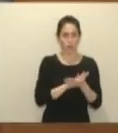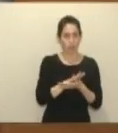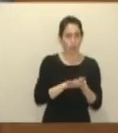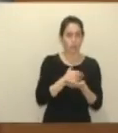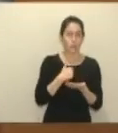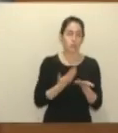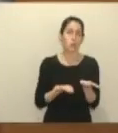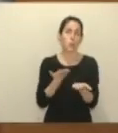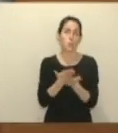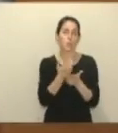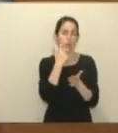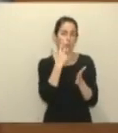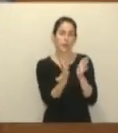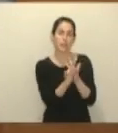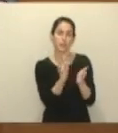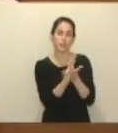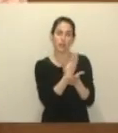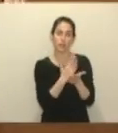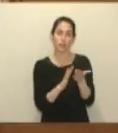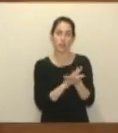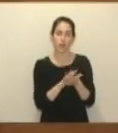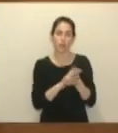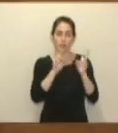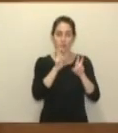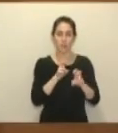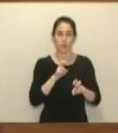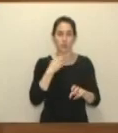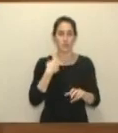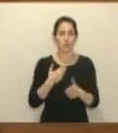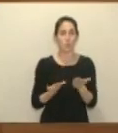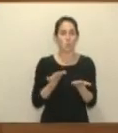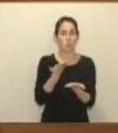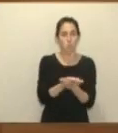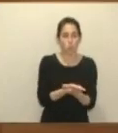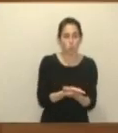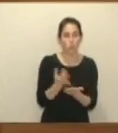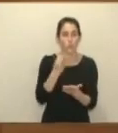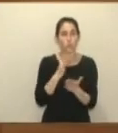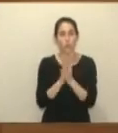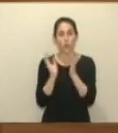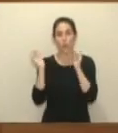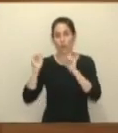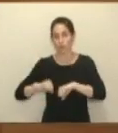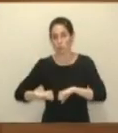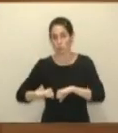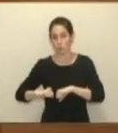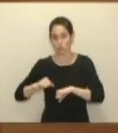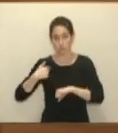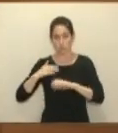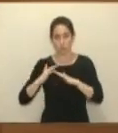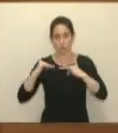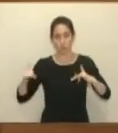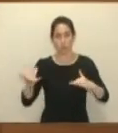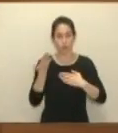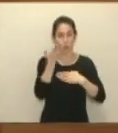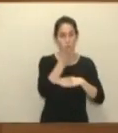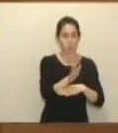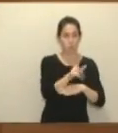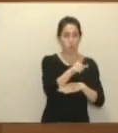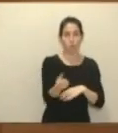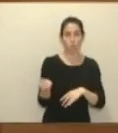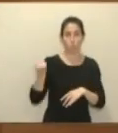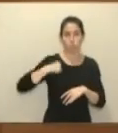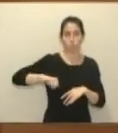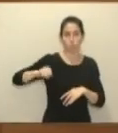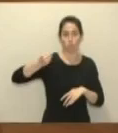una explicación en relación con esos incumplimientos de esas mociones y resoluciones aprobadas en esta Cámara, y probablemente en la segunda nos